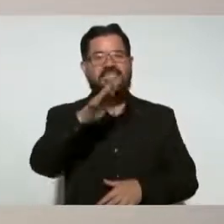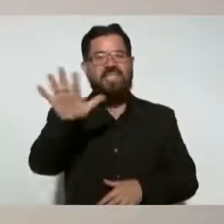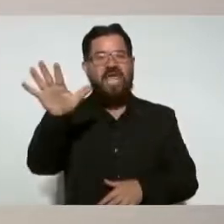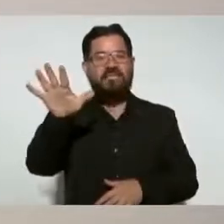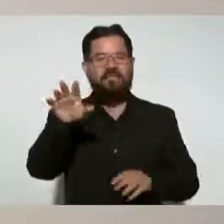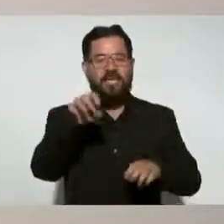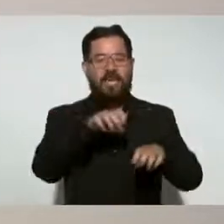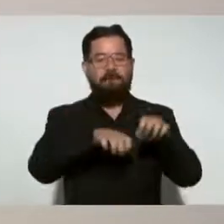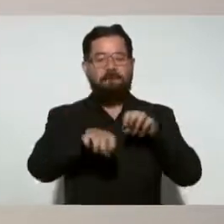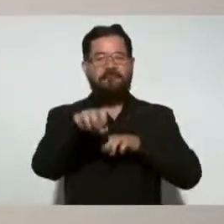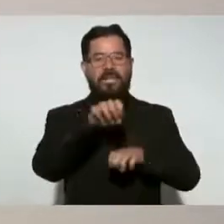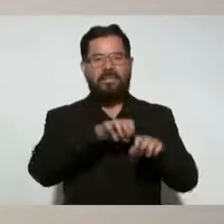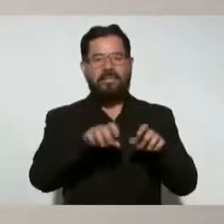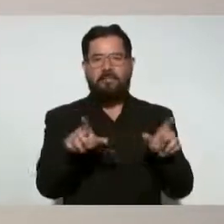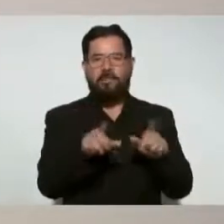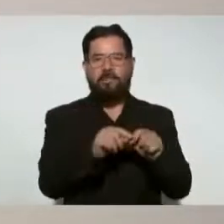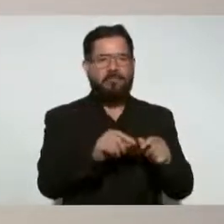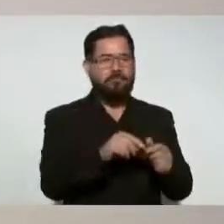distribuidoras